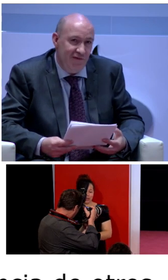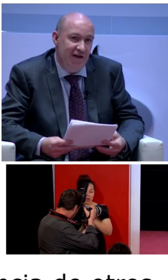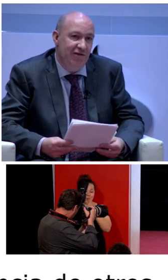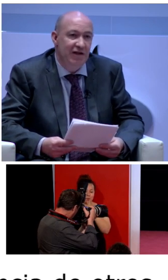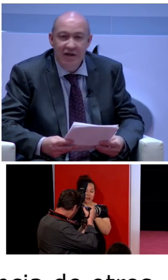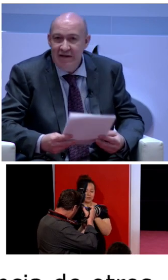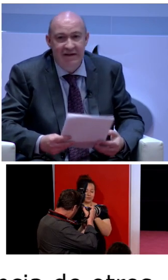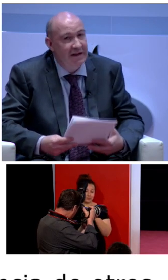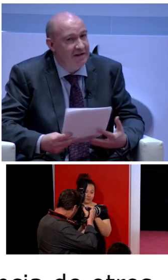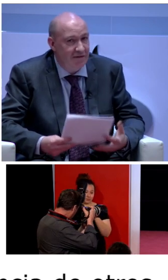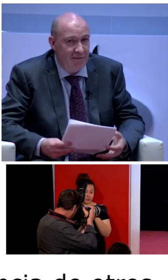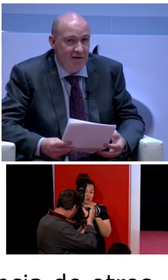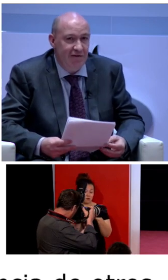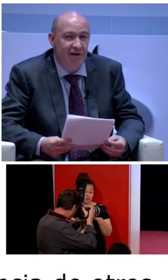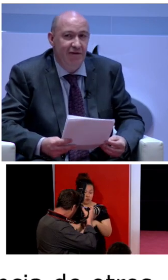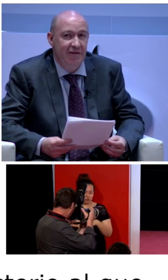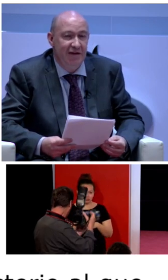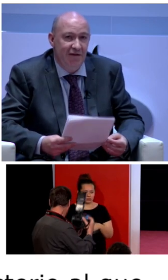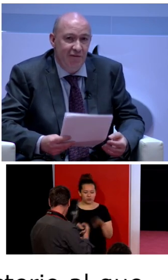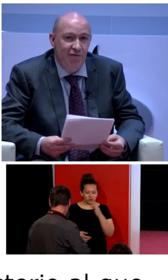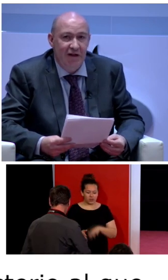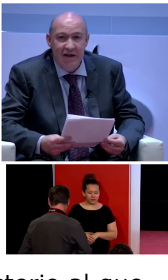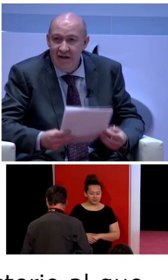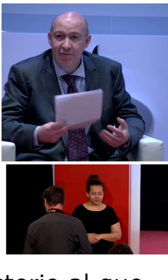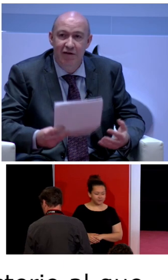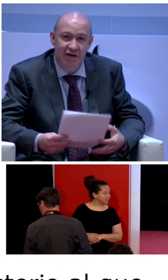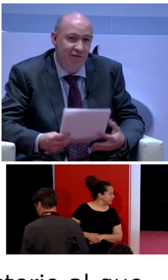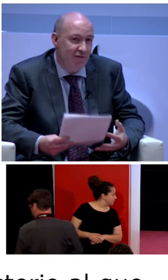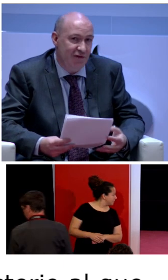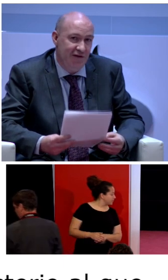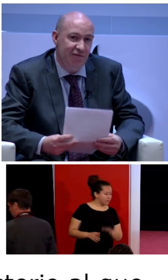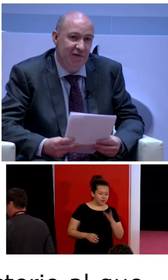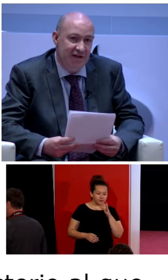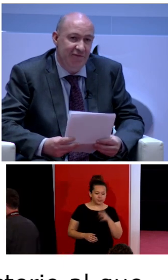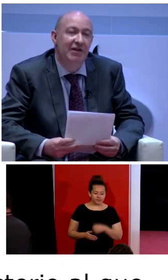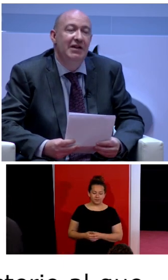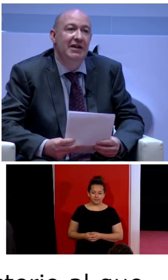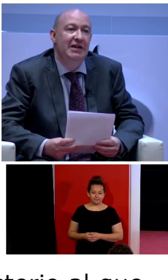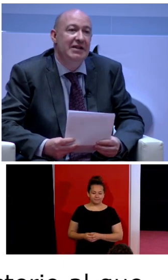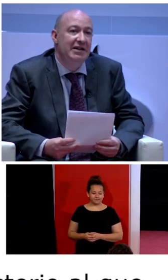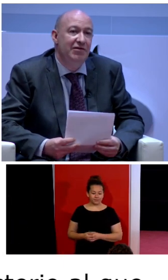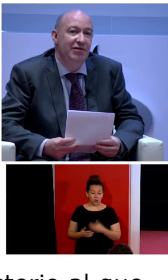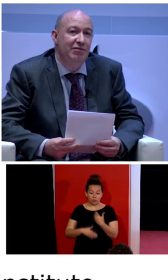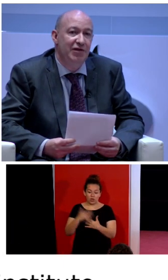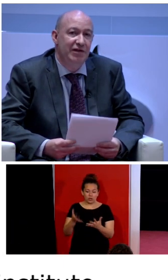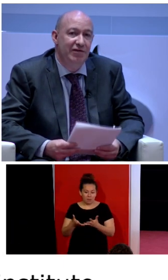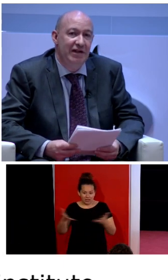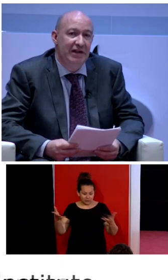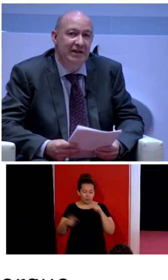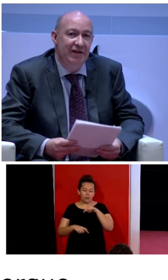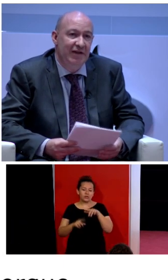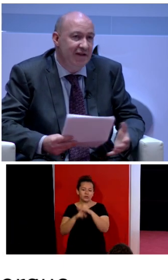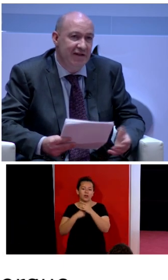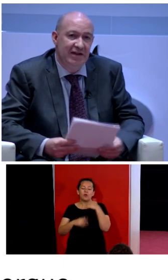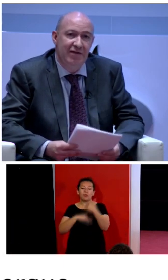de funcionarios, ya sea que se desarrolla por el Instituto Nacional de Administración Pública, puede corresponder a un proceso muy masivo. En este caso son procesos que